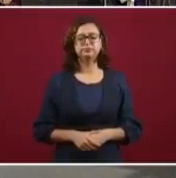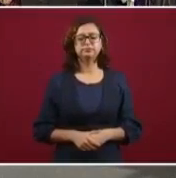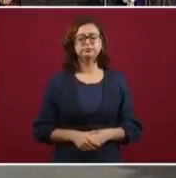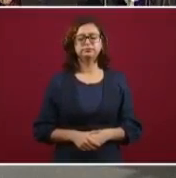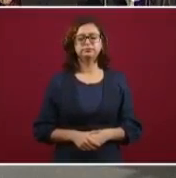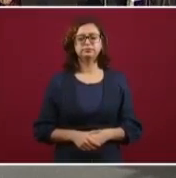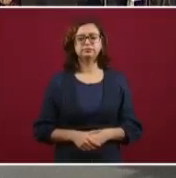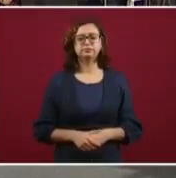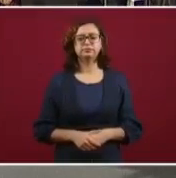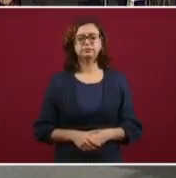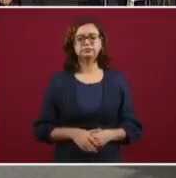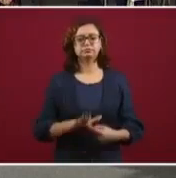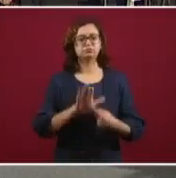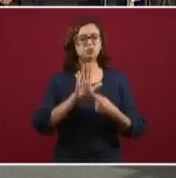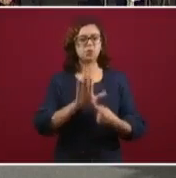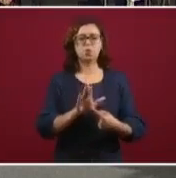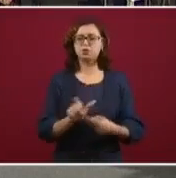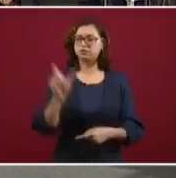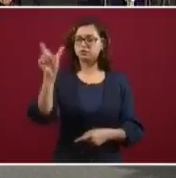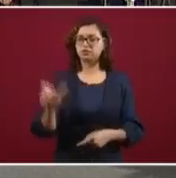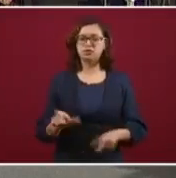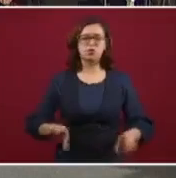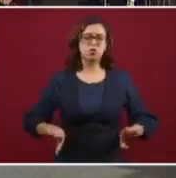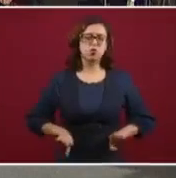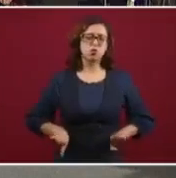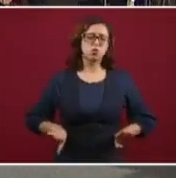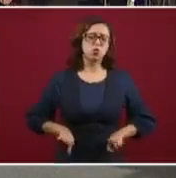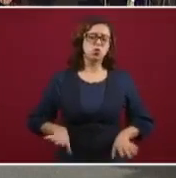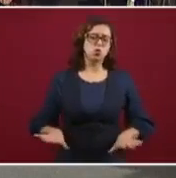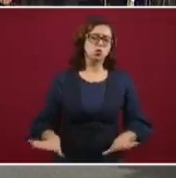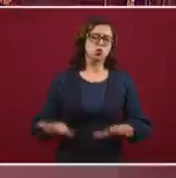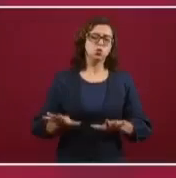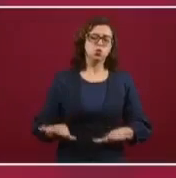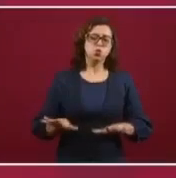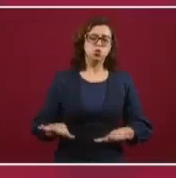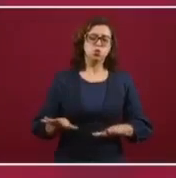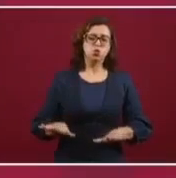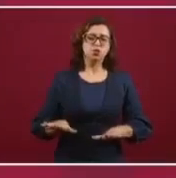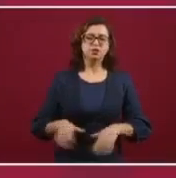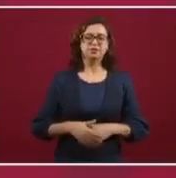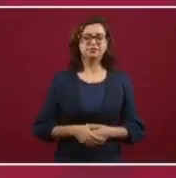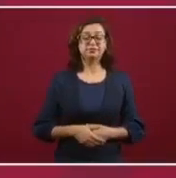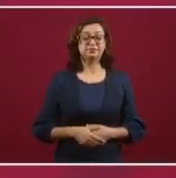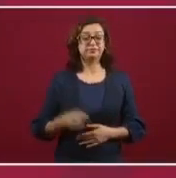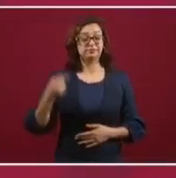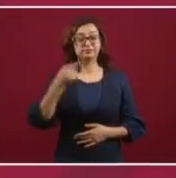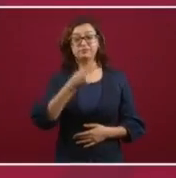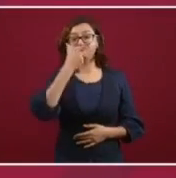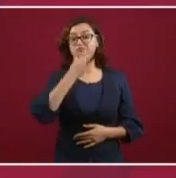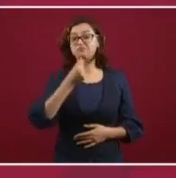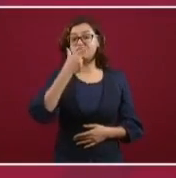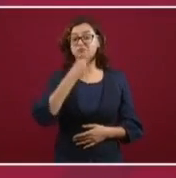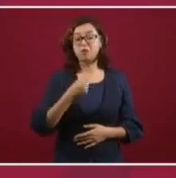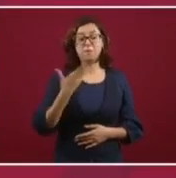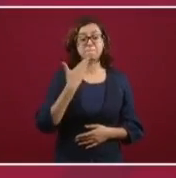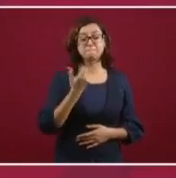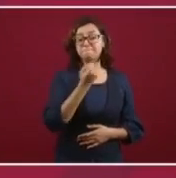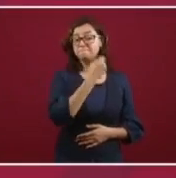su gran personalidad. Estamos hablando del mejor poeta